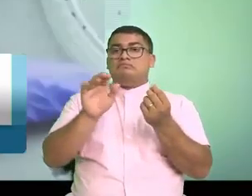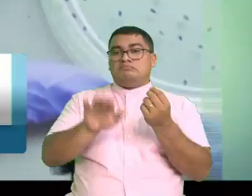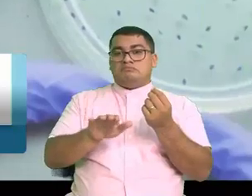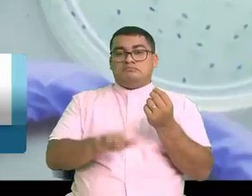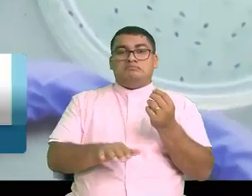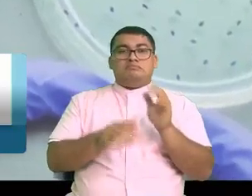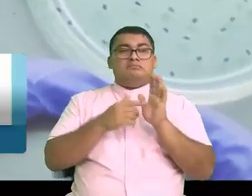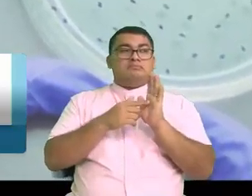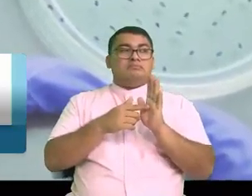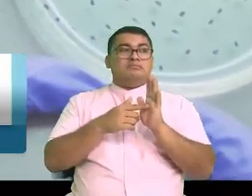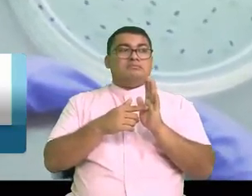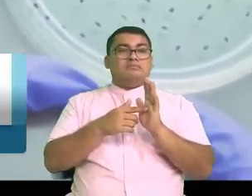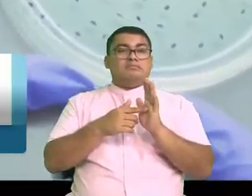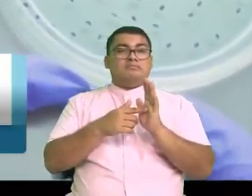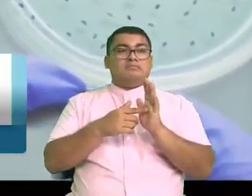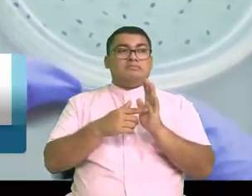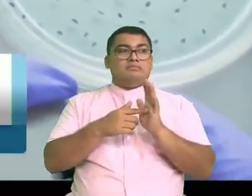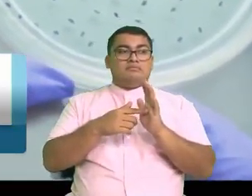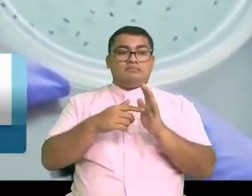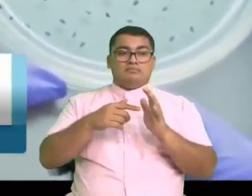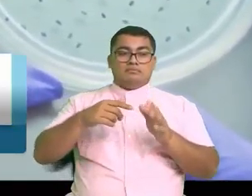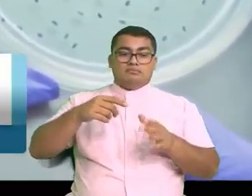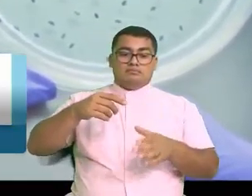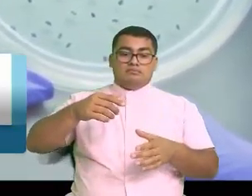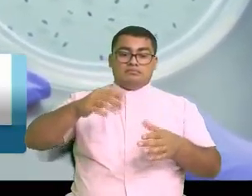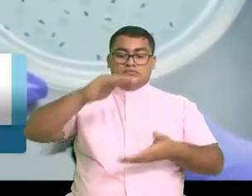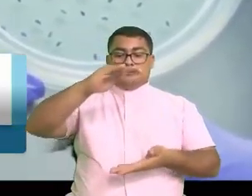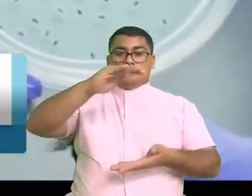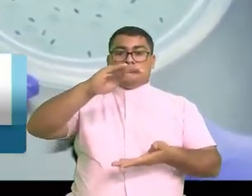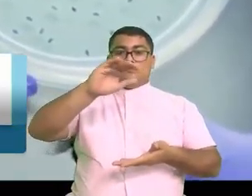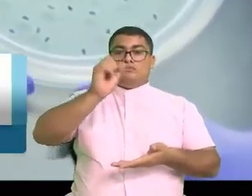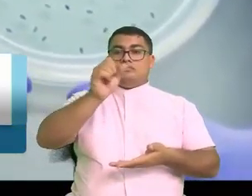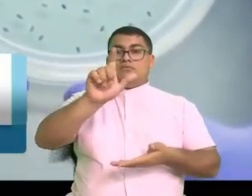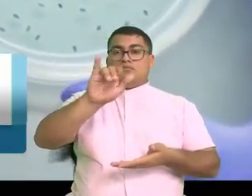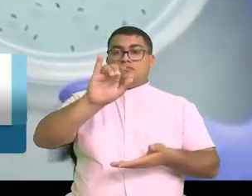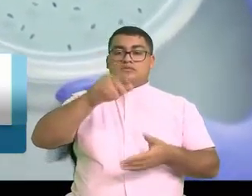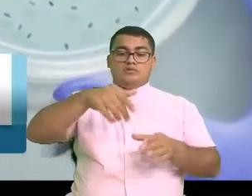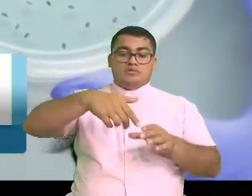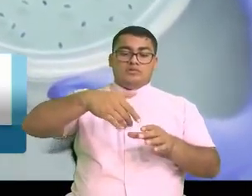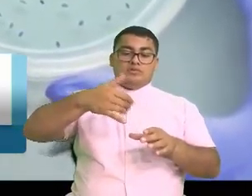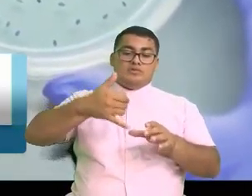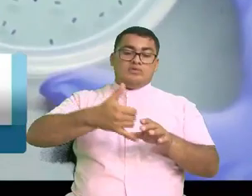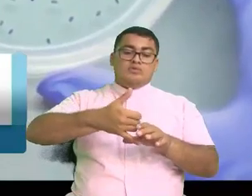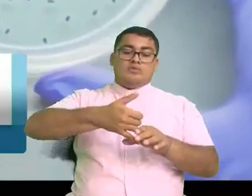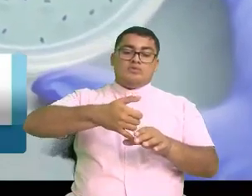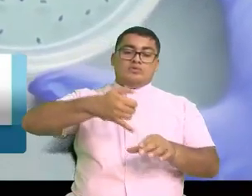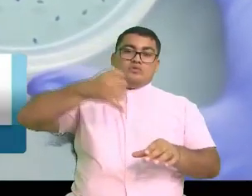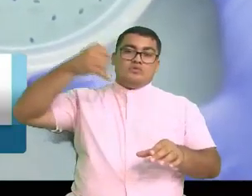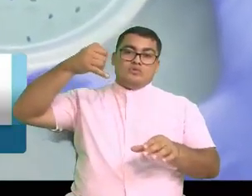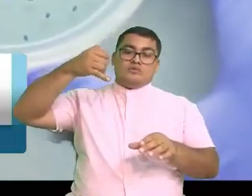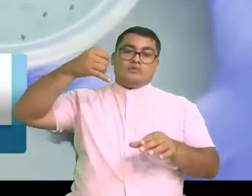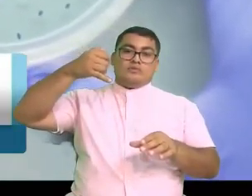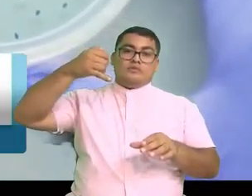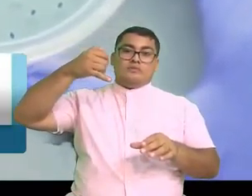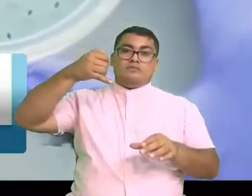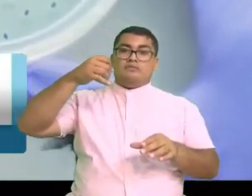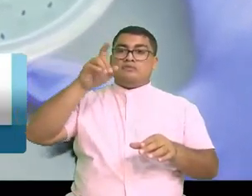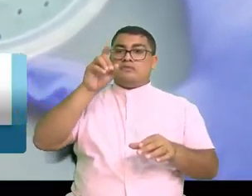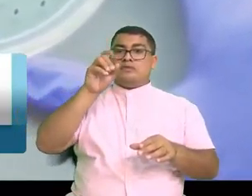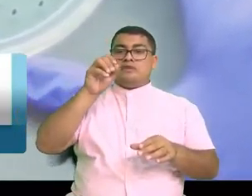es agarrar una botella de solución salino. Como los niños, sí. Sí, y entonces se compra uno una jeringa de 10